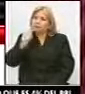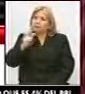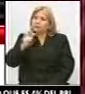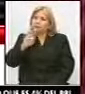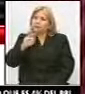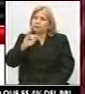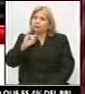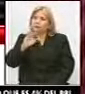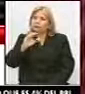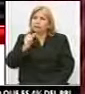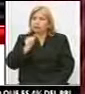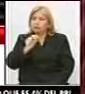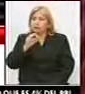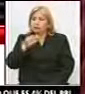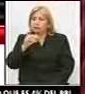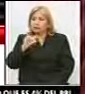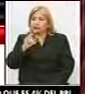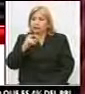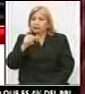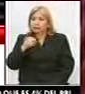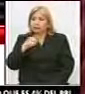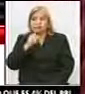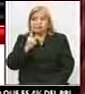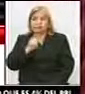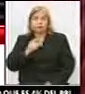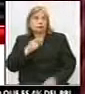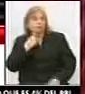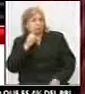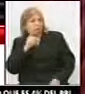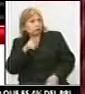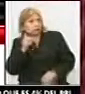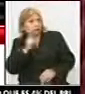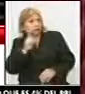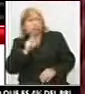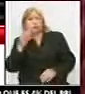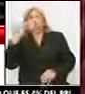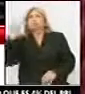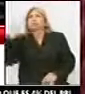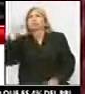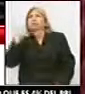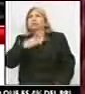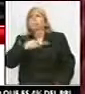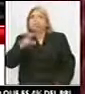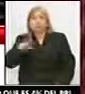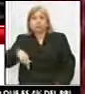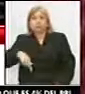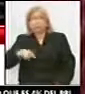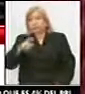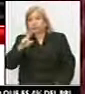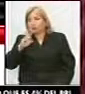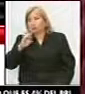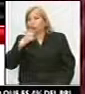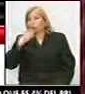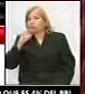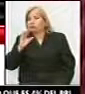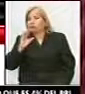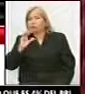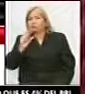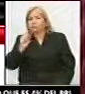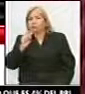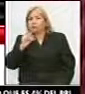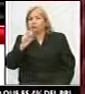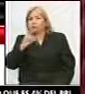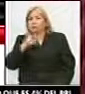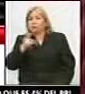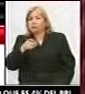Venegas? No, ella vino mucho después. Ella fue regidora por el grupo del señor Rogelio Cánchez. ¿Y el